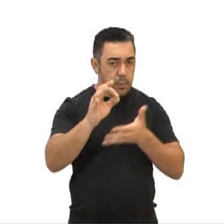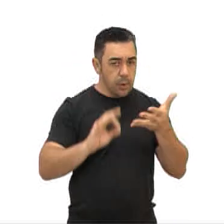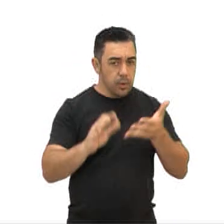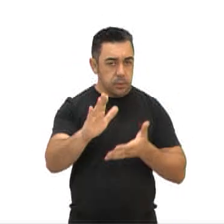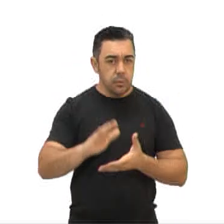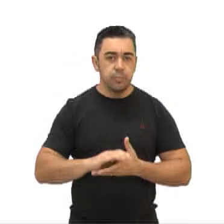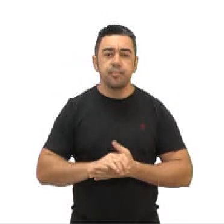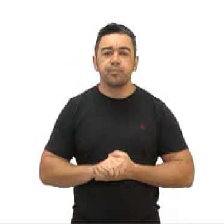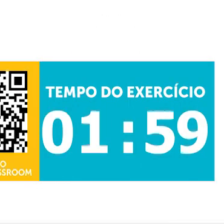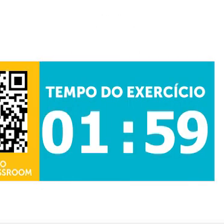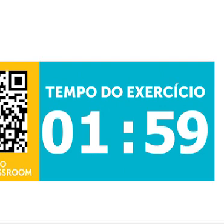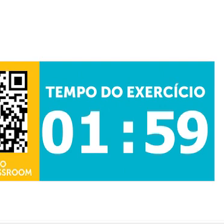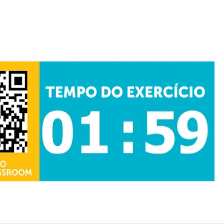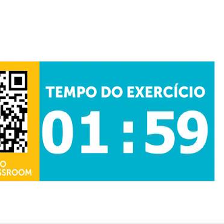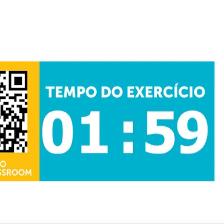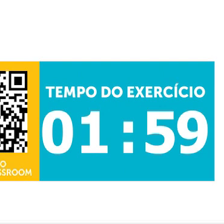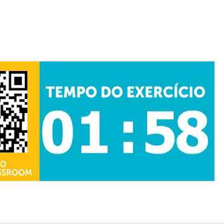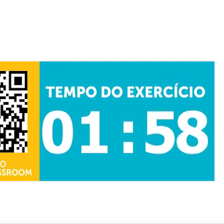voltamos.